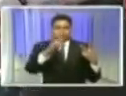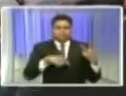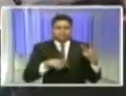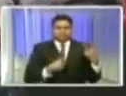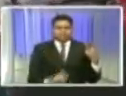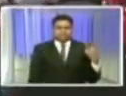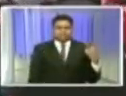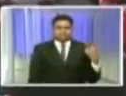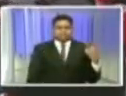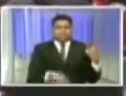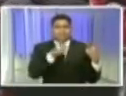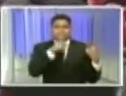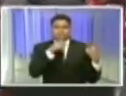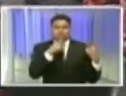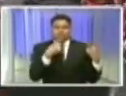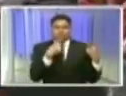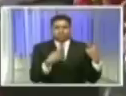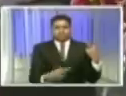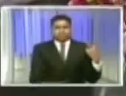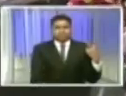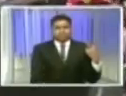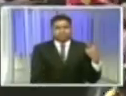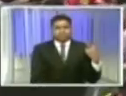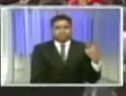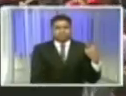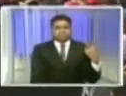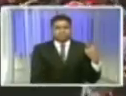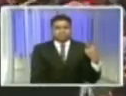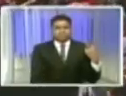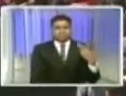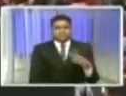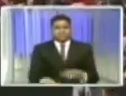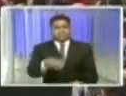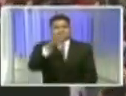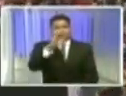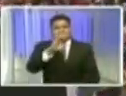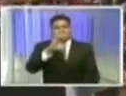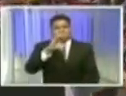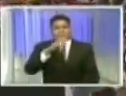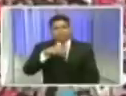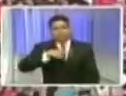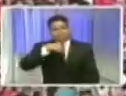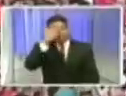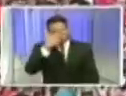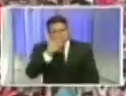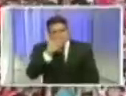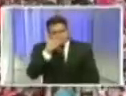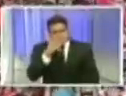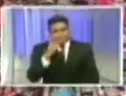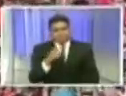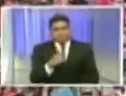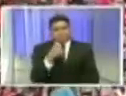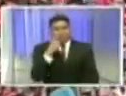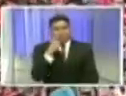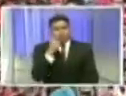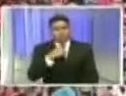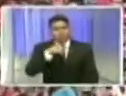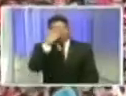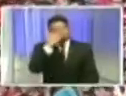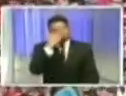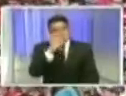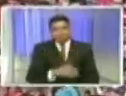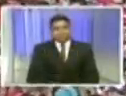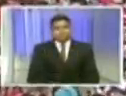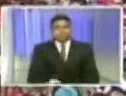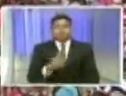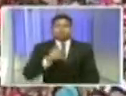pues, un micrófono. Carlito ahora no quiere hablar, ¿vale? Se nos puso tímido el presidente. No, no crean, nunca. Propongo,